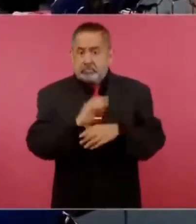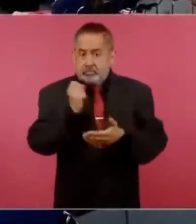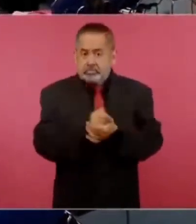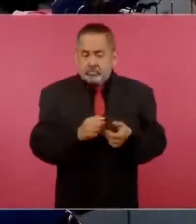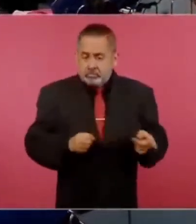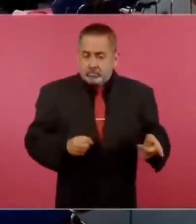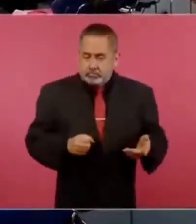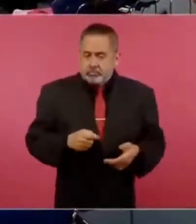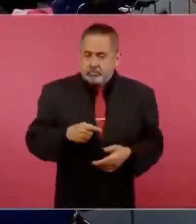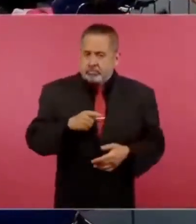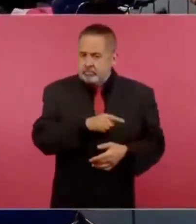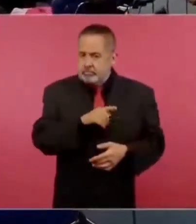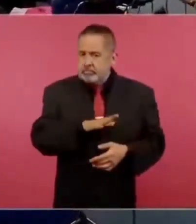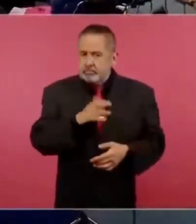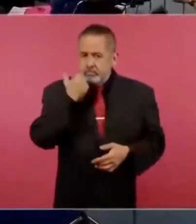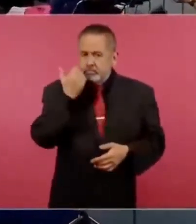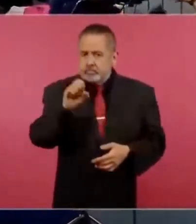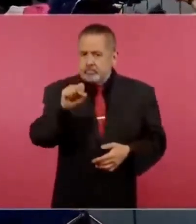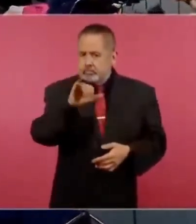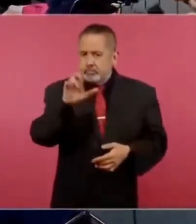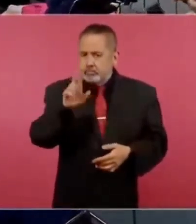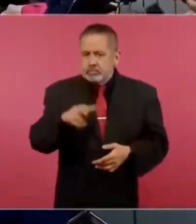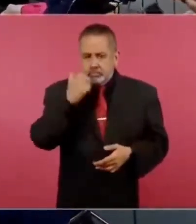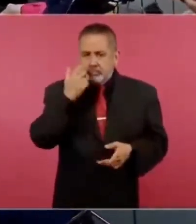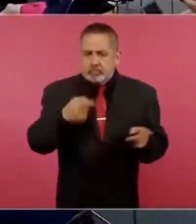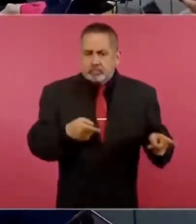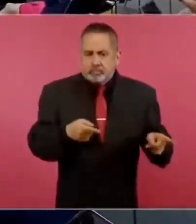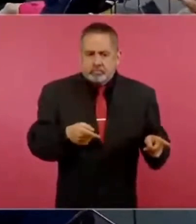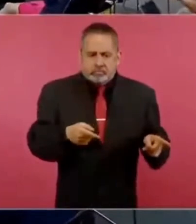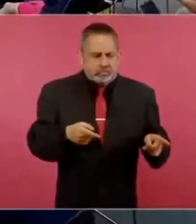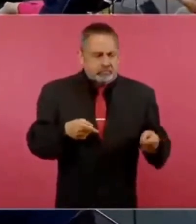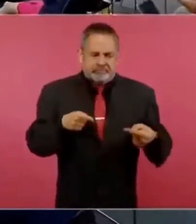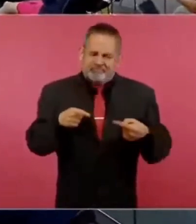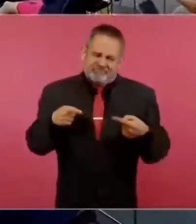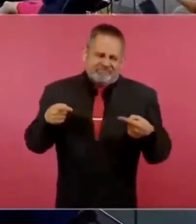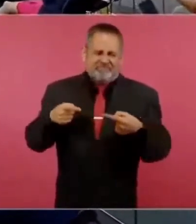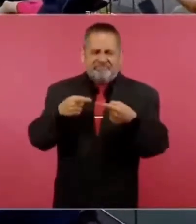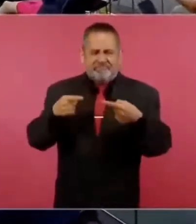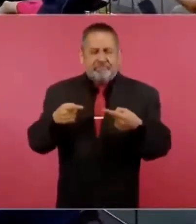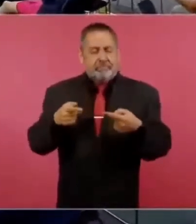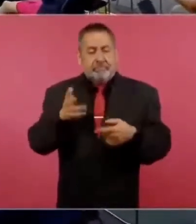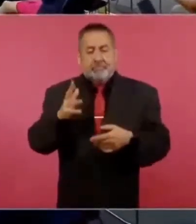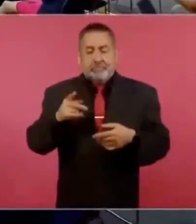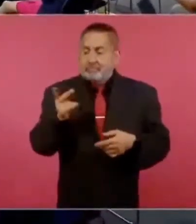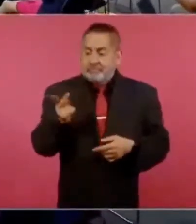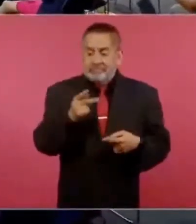la Suprema Corte, pues ya hay una abierta confrontación, hay